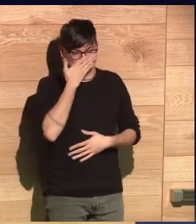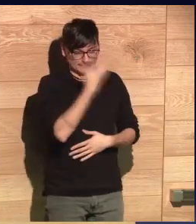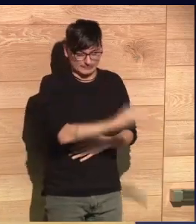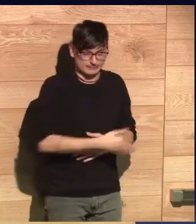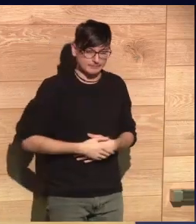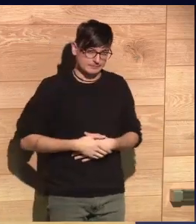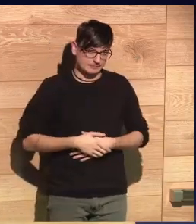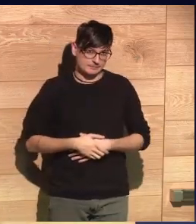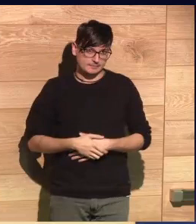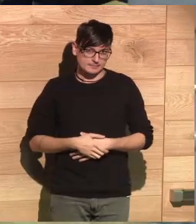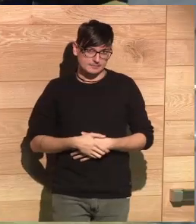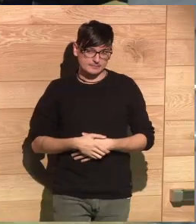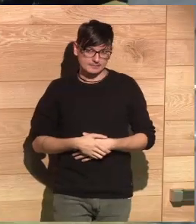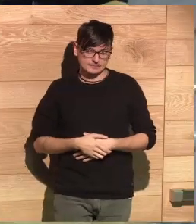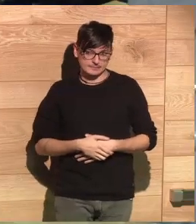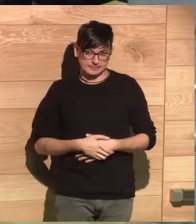nuestras.